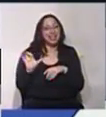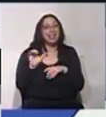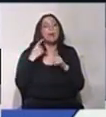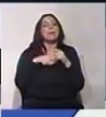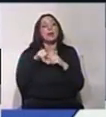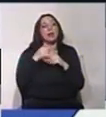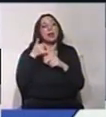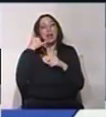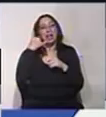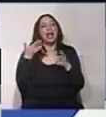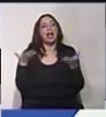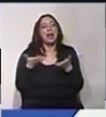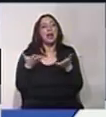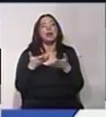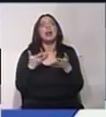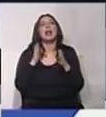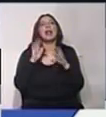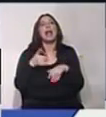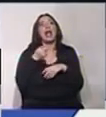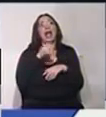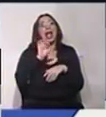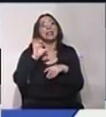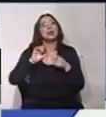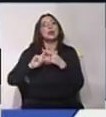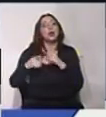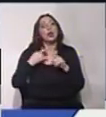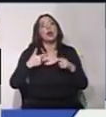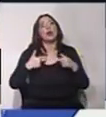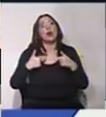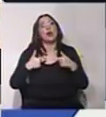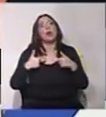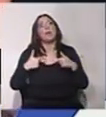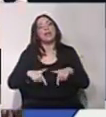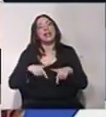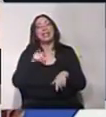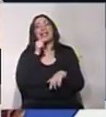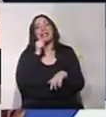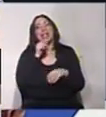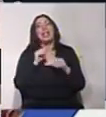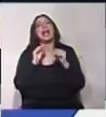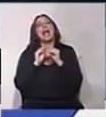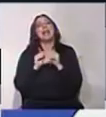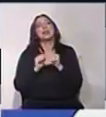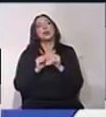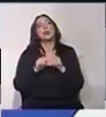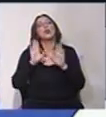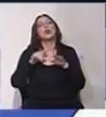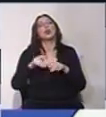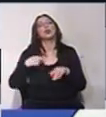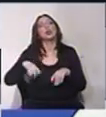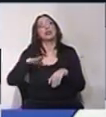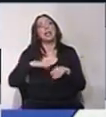línea actual, está en manos de ACE, en coordinación con el Ministerio del Interior y la Dirección de Asuntos Sociales del Ministerio del Interior, que vale la